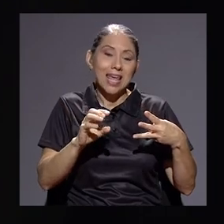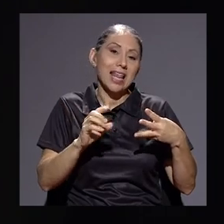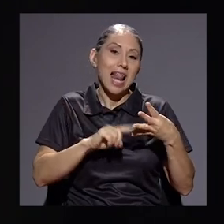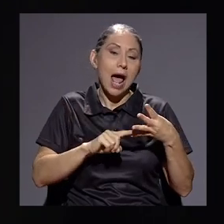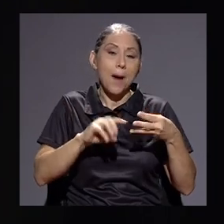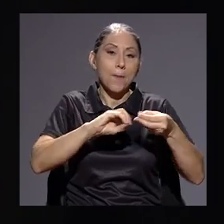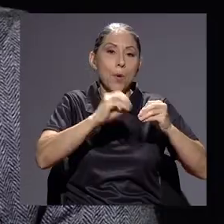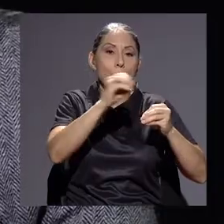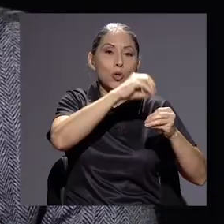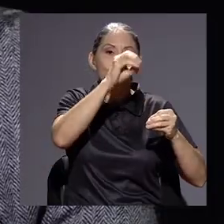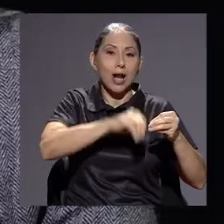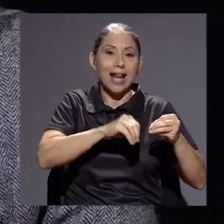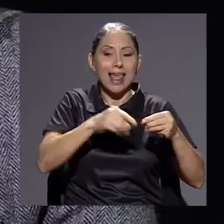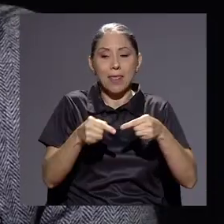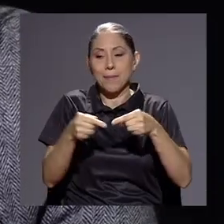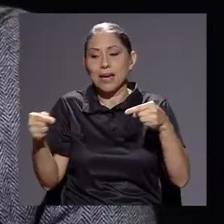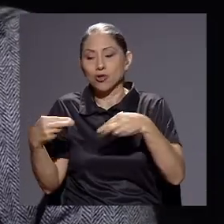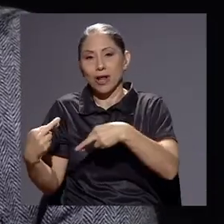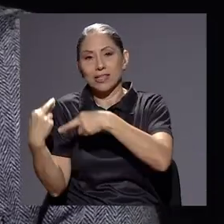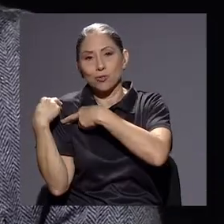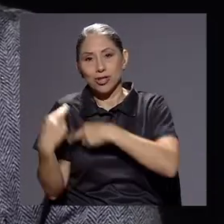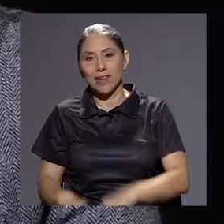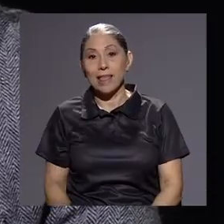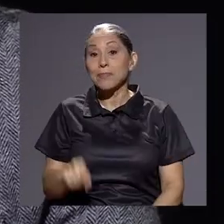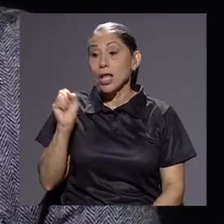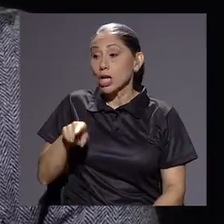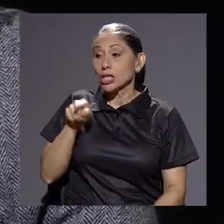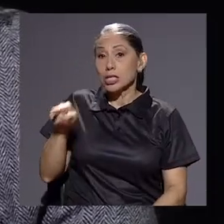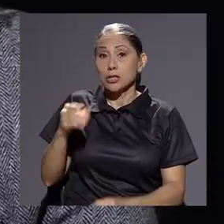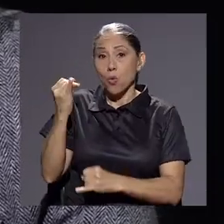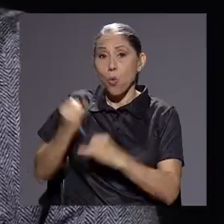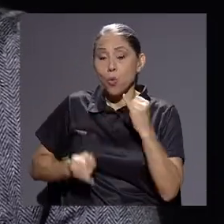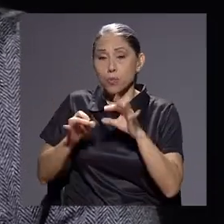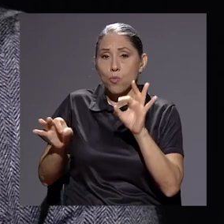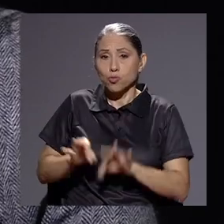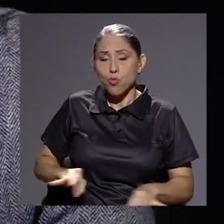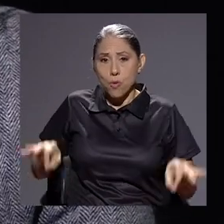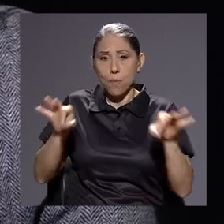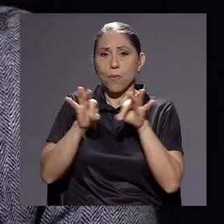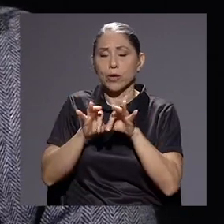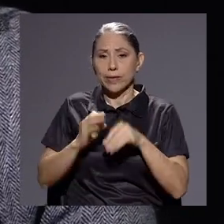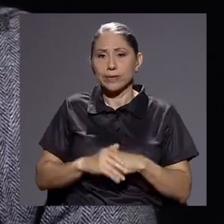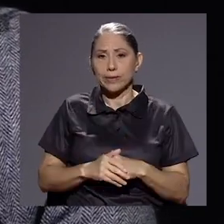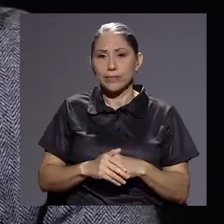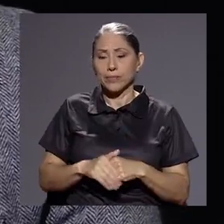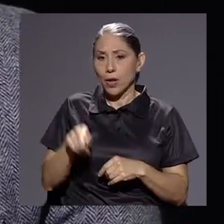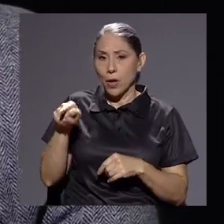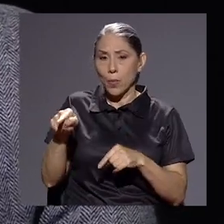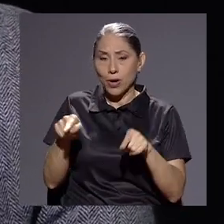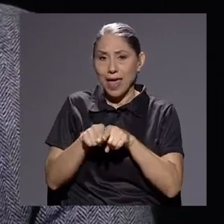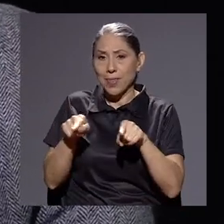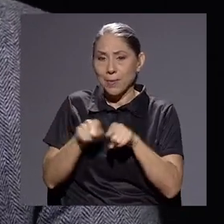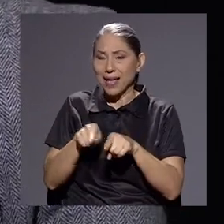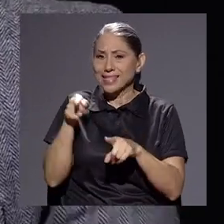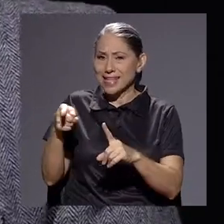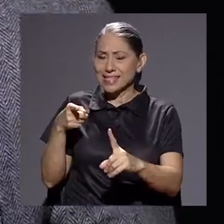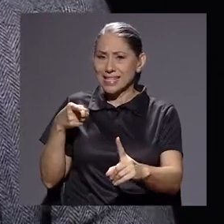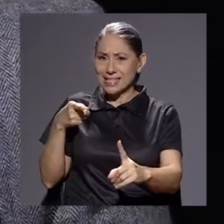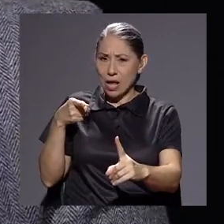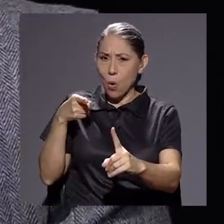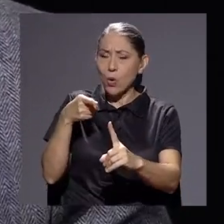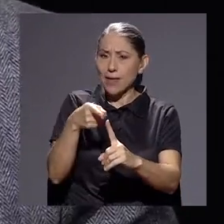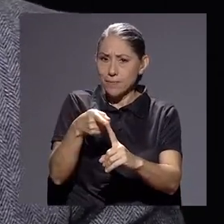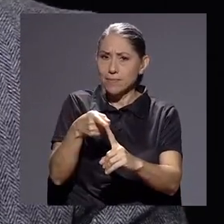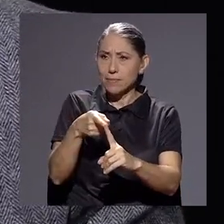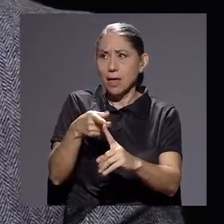la responsabilidad. Exactamente. Y ese último es muy importante porque ese además está como orientado